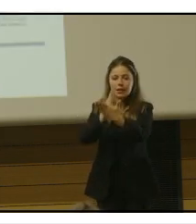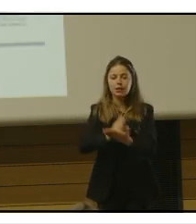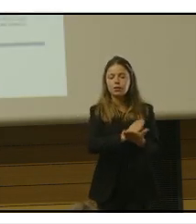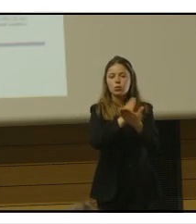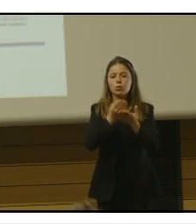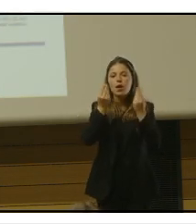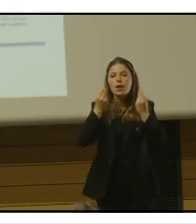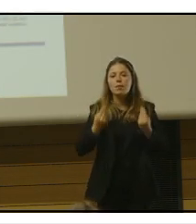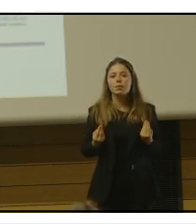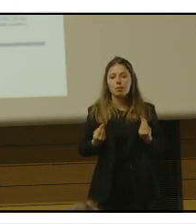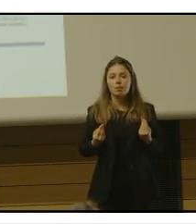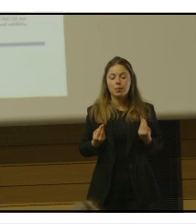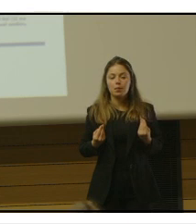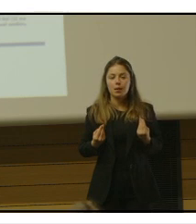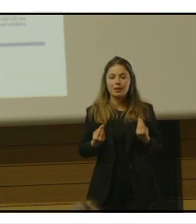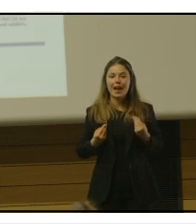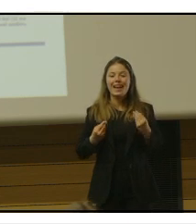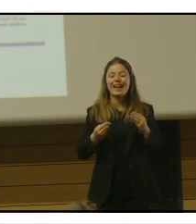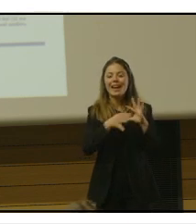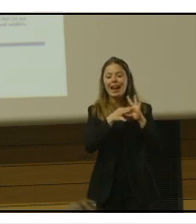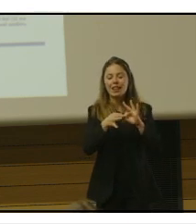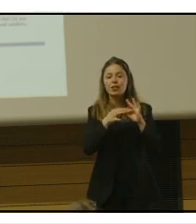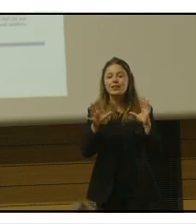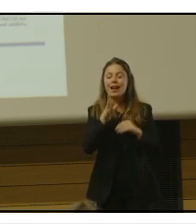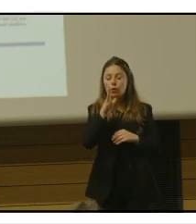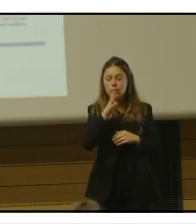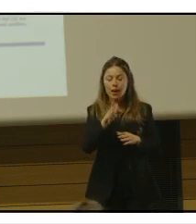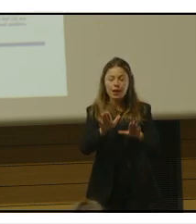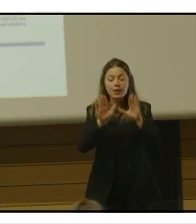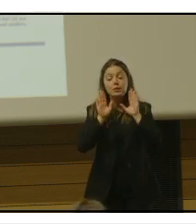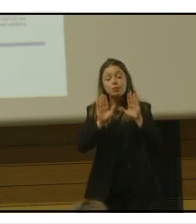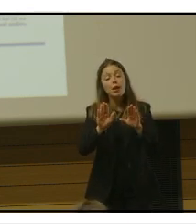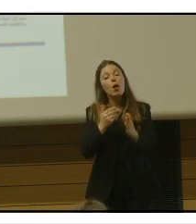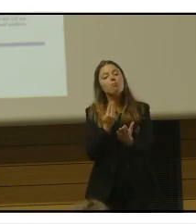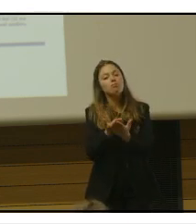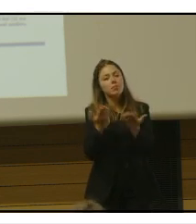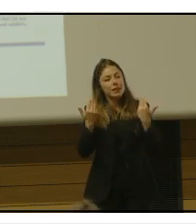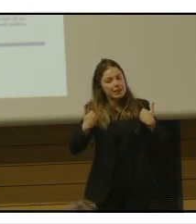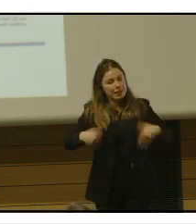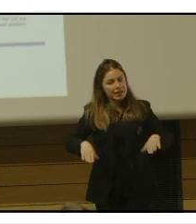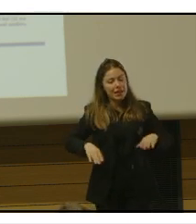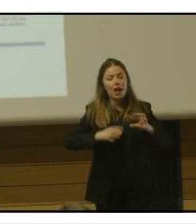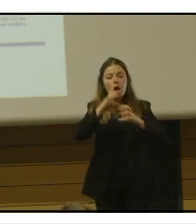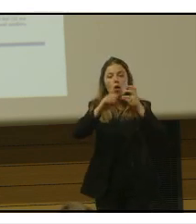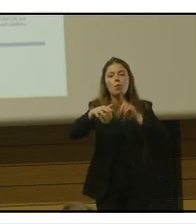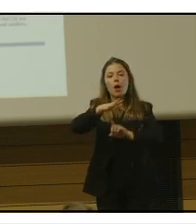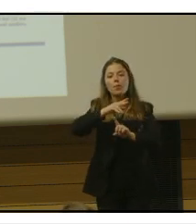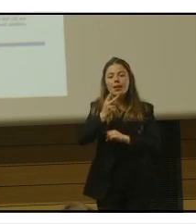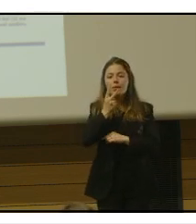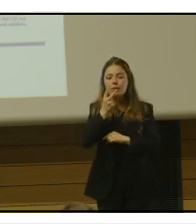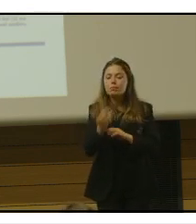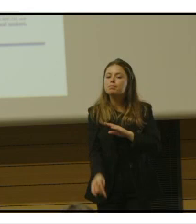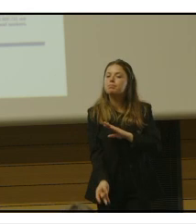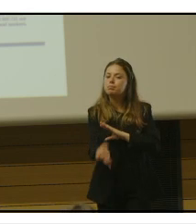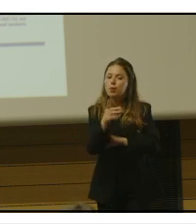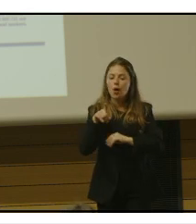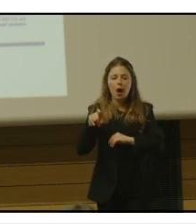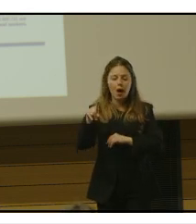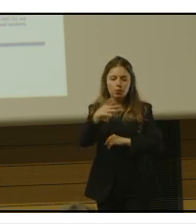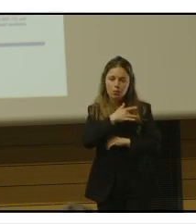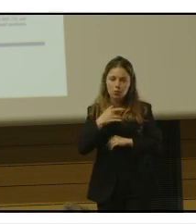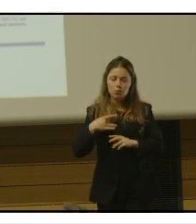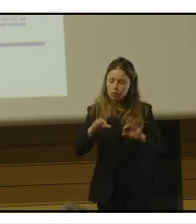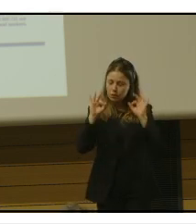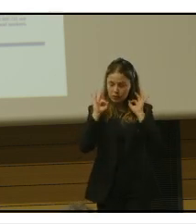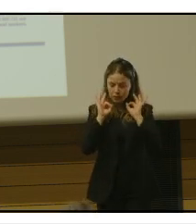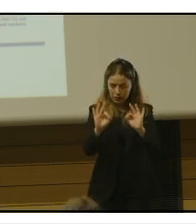estas relaciones causales. Pero como os decía anteriormente, lo que sí está demostrado es que la exposición a humo ambiental de tabaco causa cáncer de pulmón. Lo que